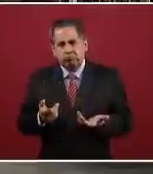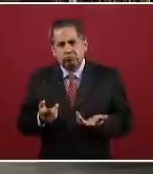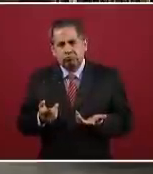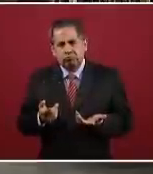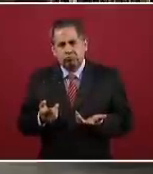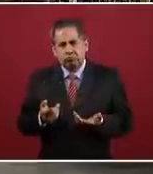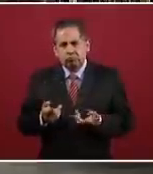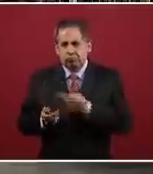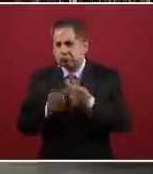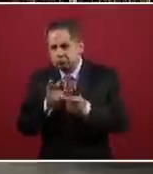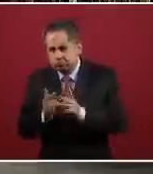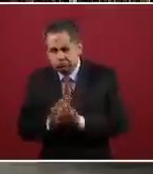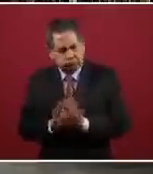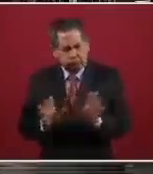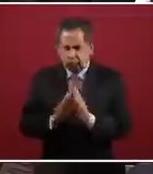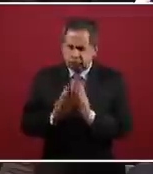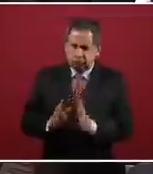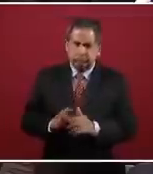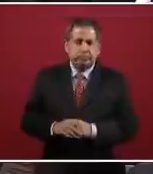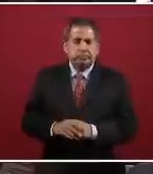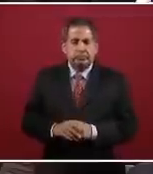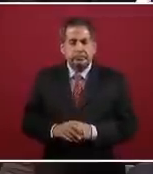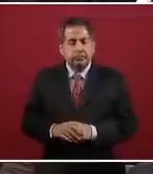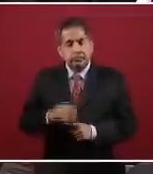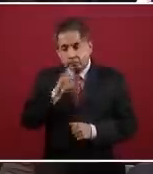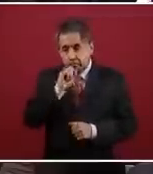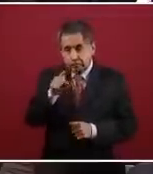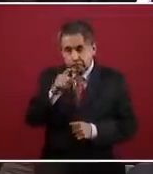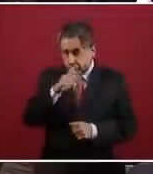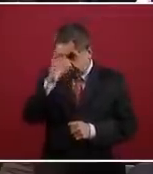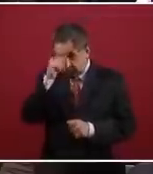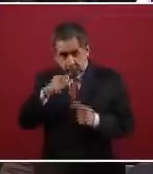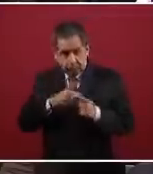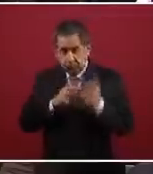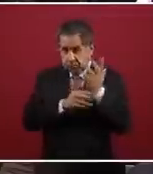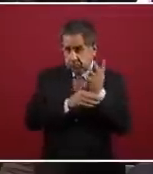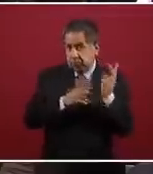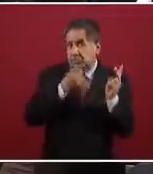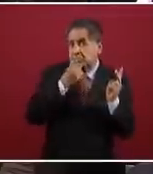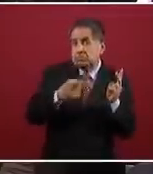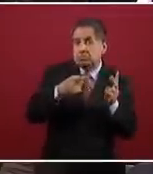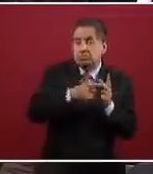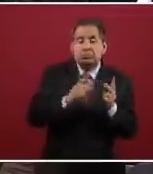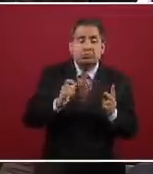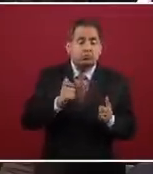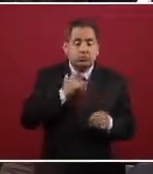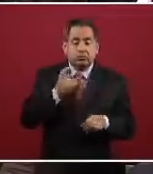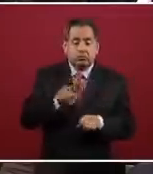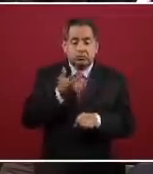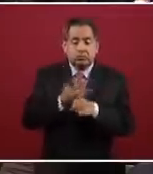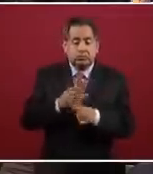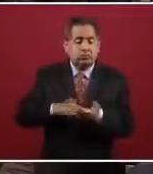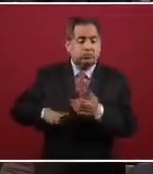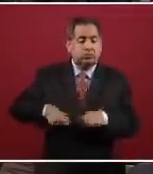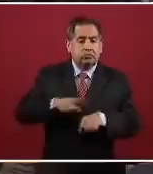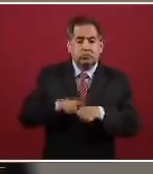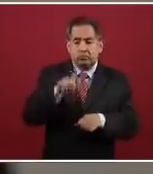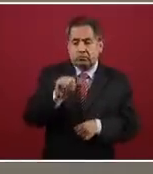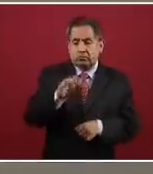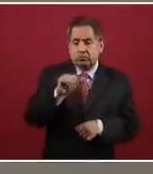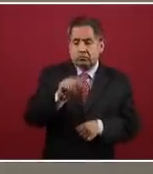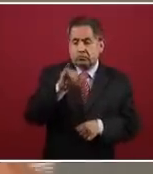para cuestionarlas. Y también si está de acuerdo con lo que comentó el exsecretario de Gobernación, Francisco Labastida Ochoa, quien